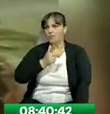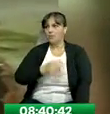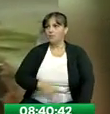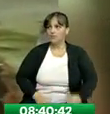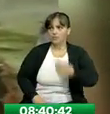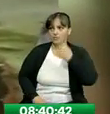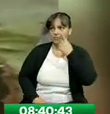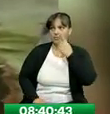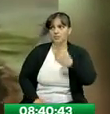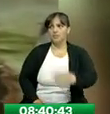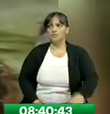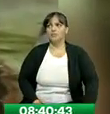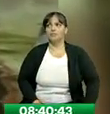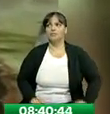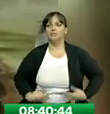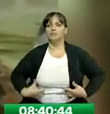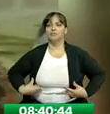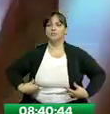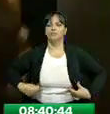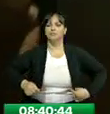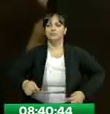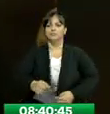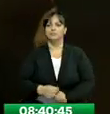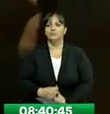productor de la bota